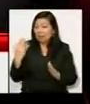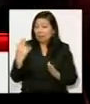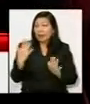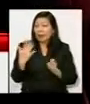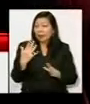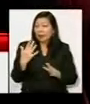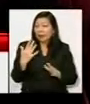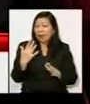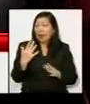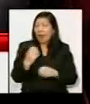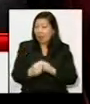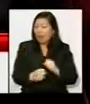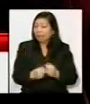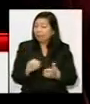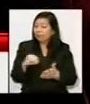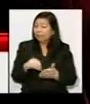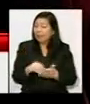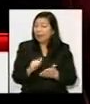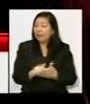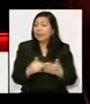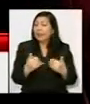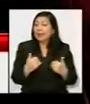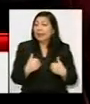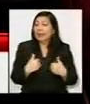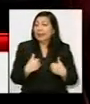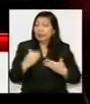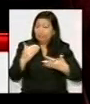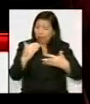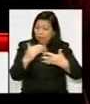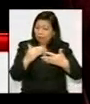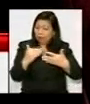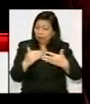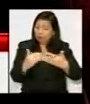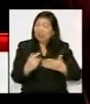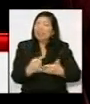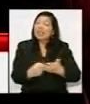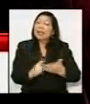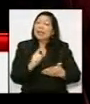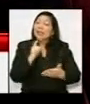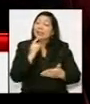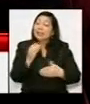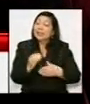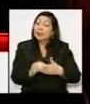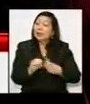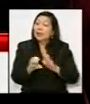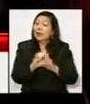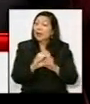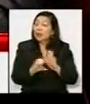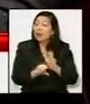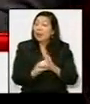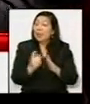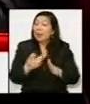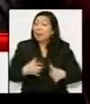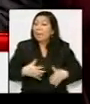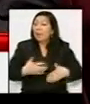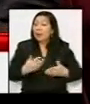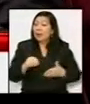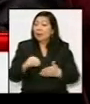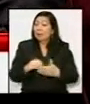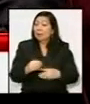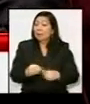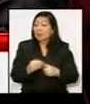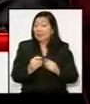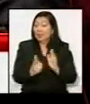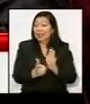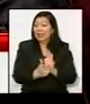viene planteando de que debería haber un catálogo de infracciones constitucionales para poder aplicar el principio